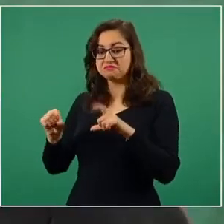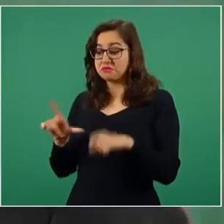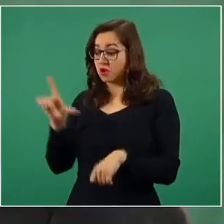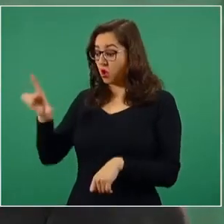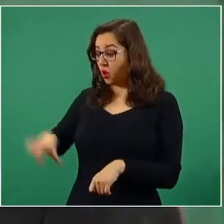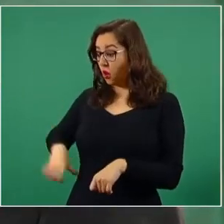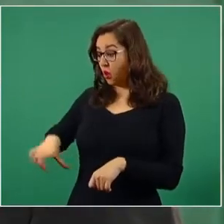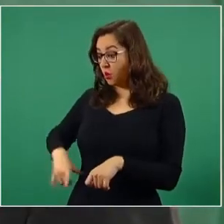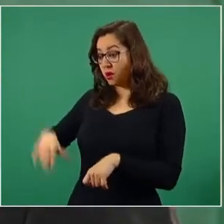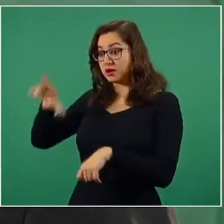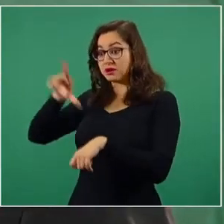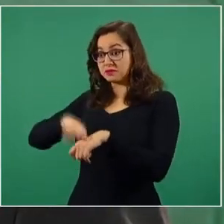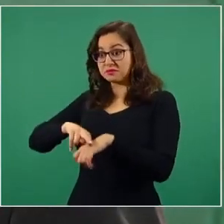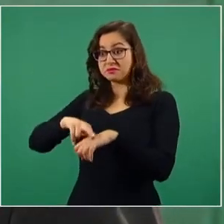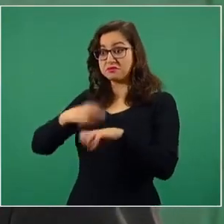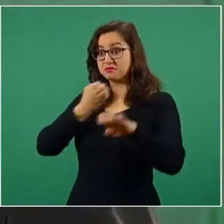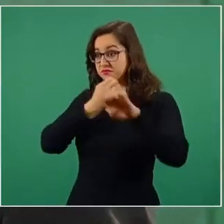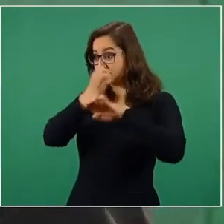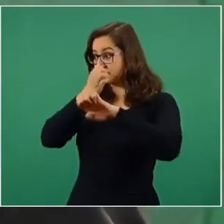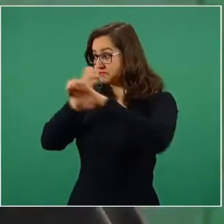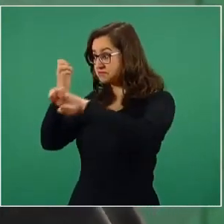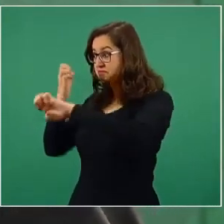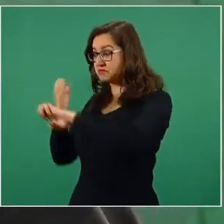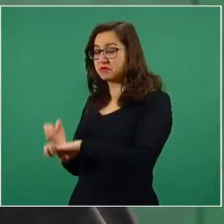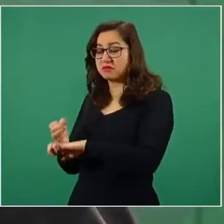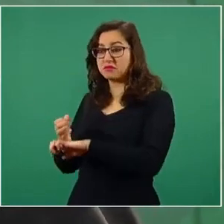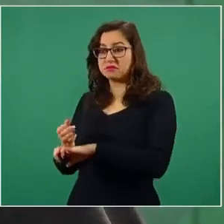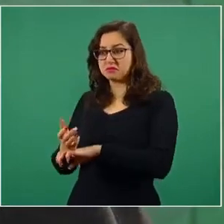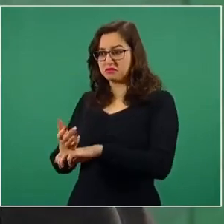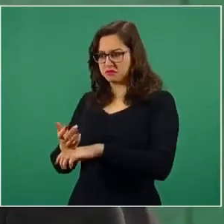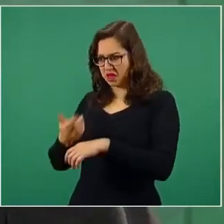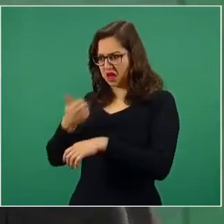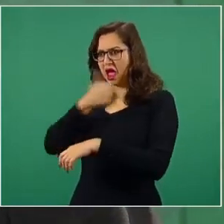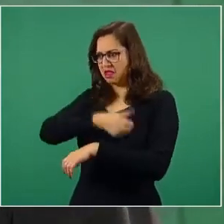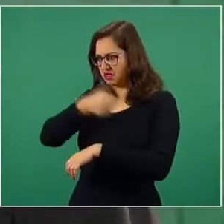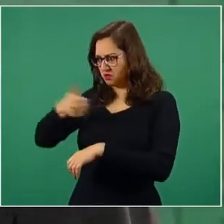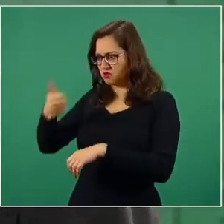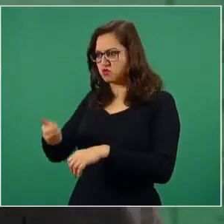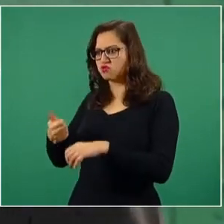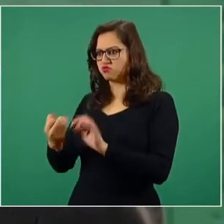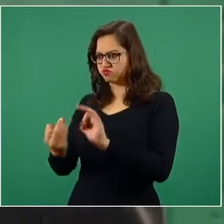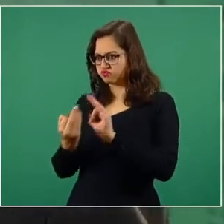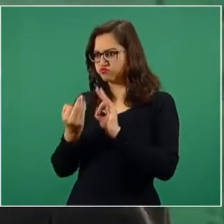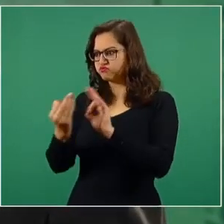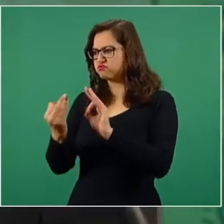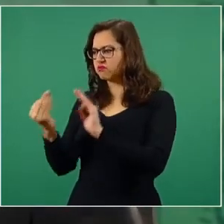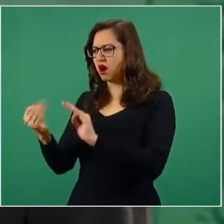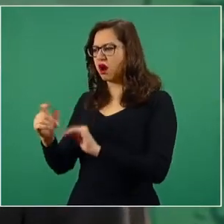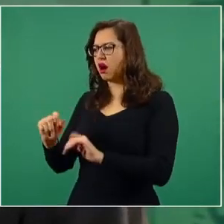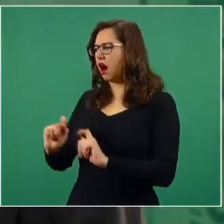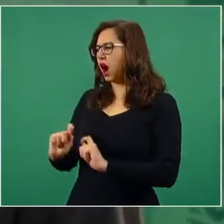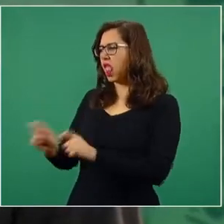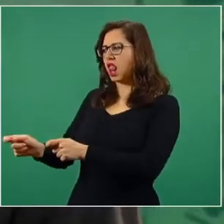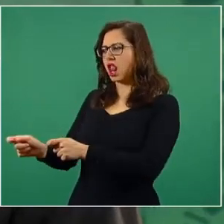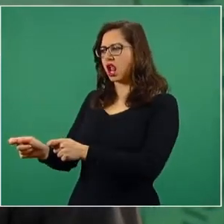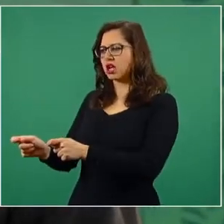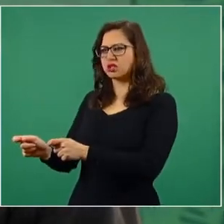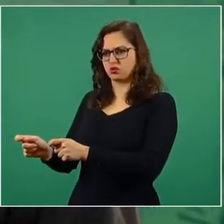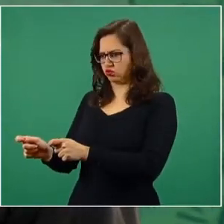y por los gobernadores de manera directa, que no se delegara a ningún servidor